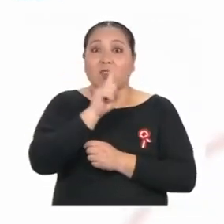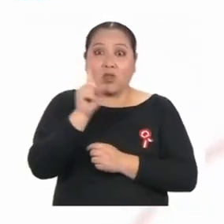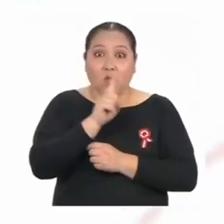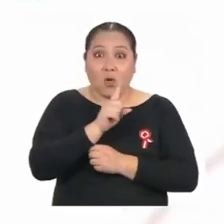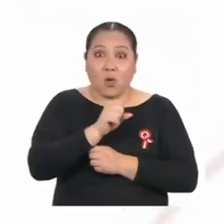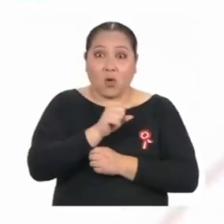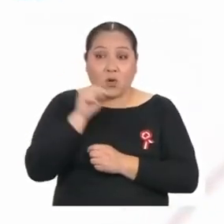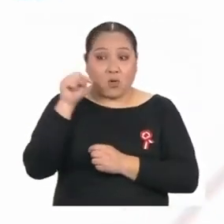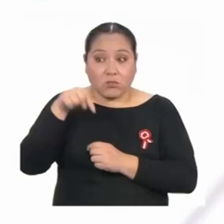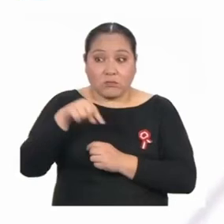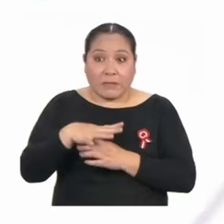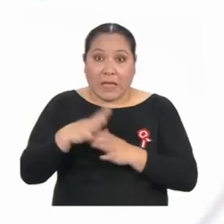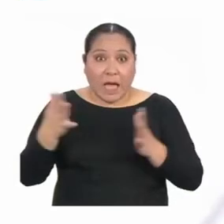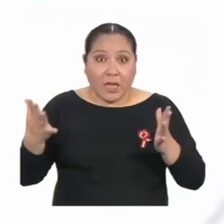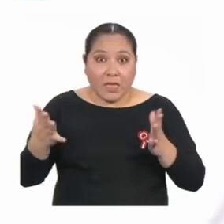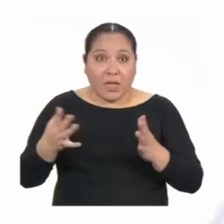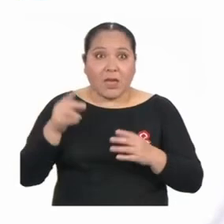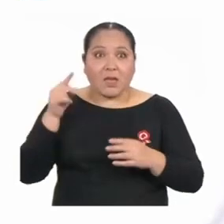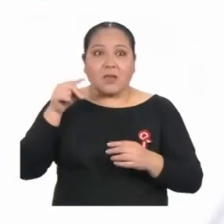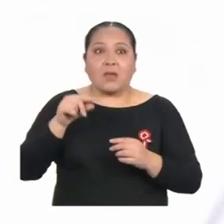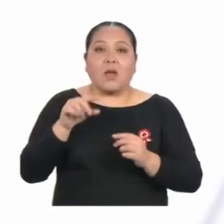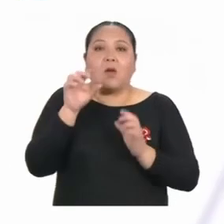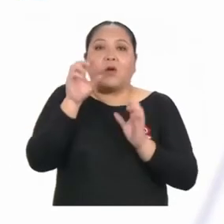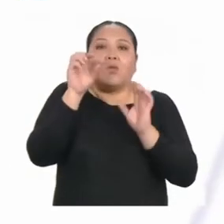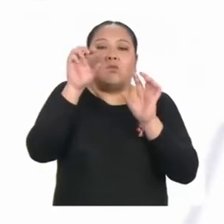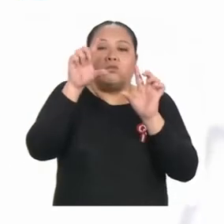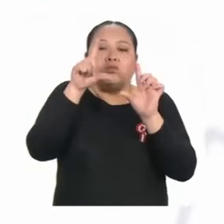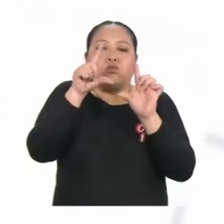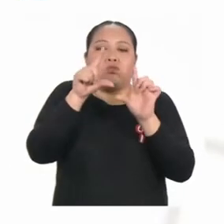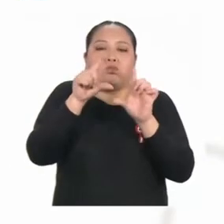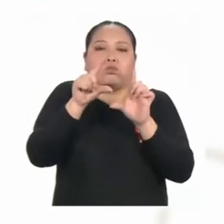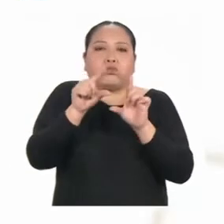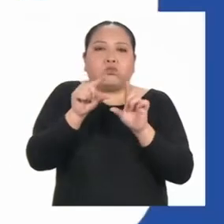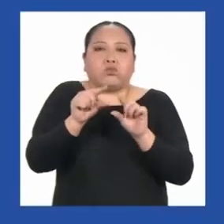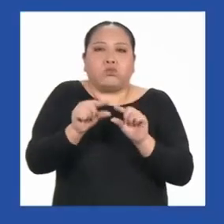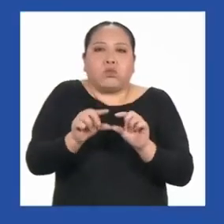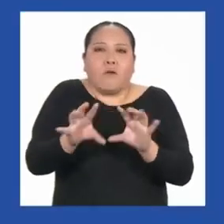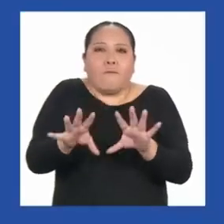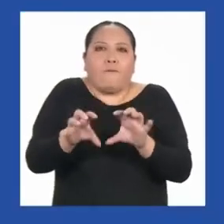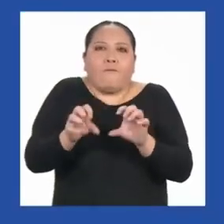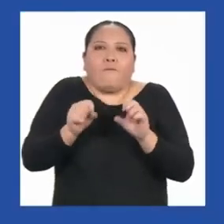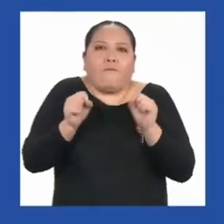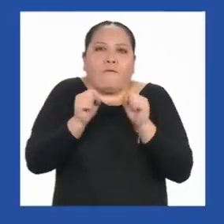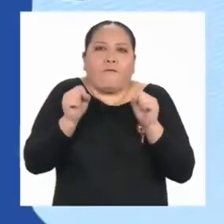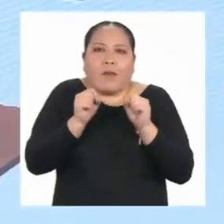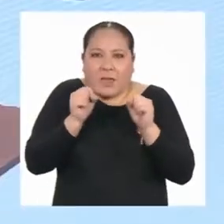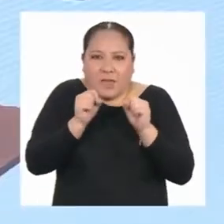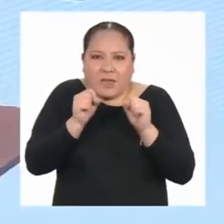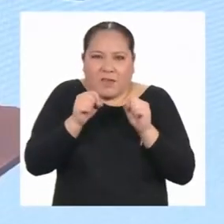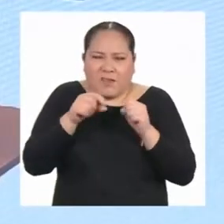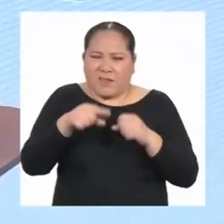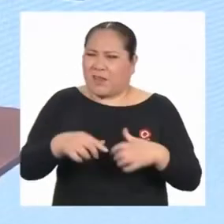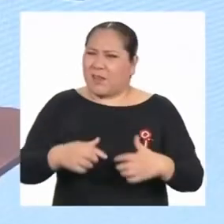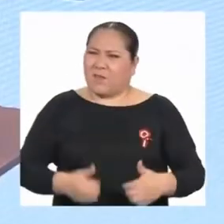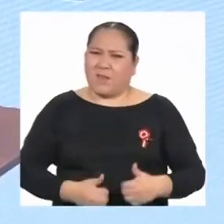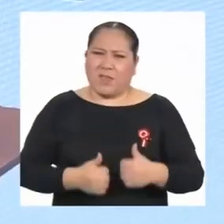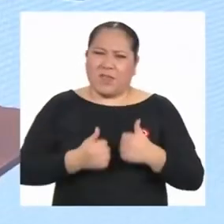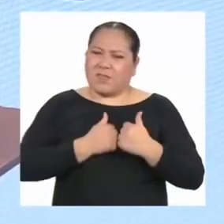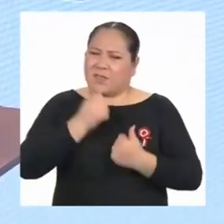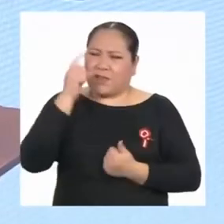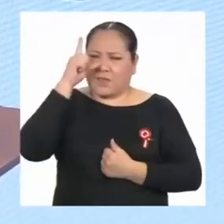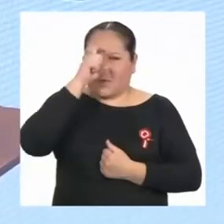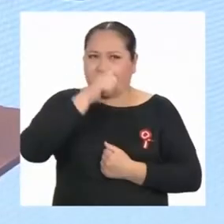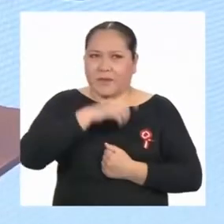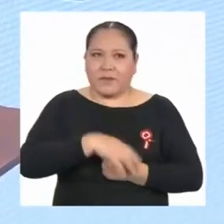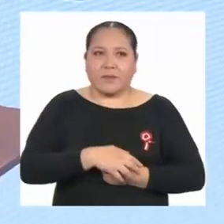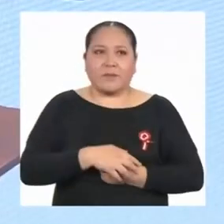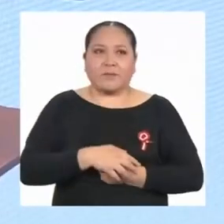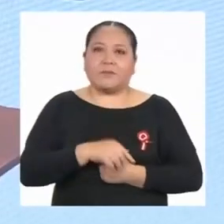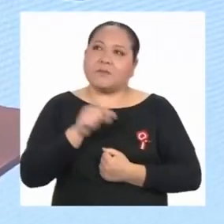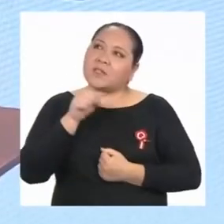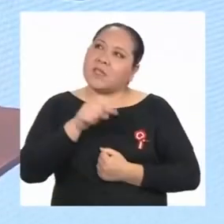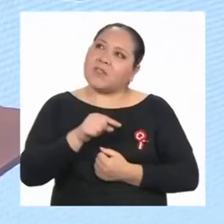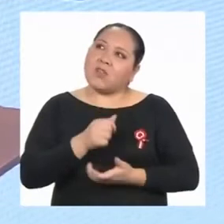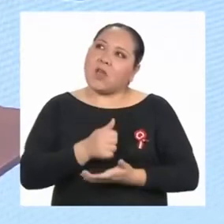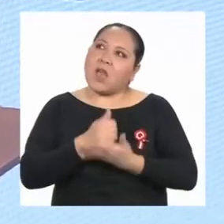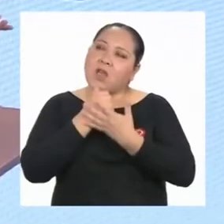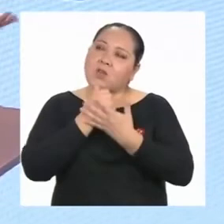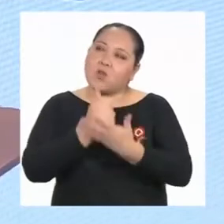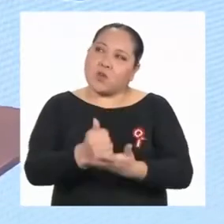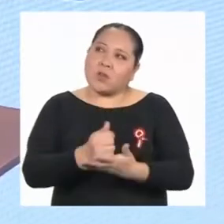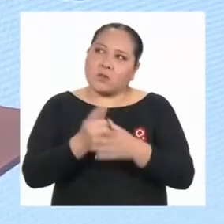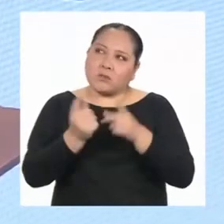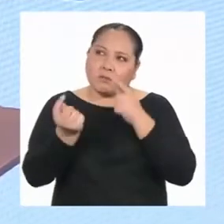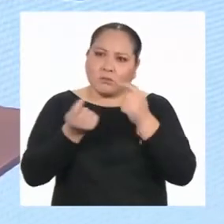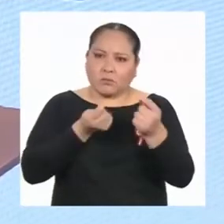fría y las condiciones de vida serían durísimas. Si ayudan a regular la temperatura de la